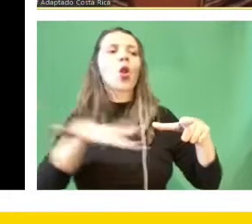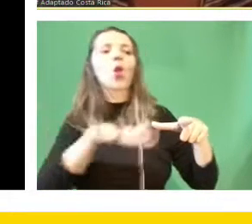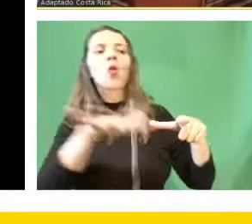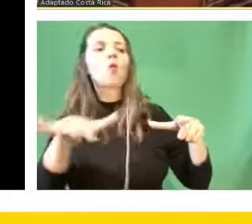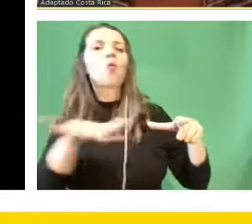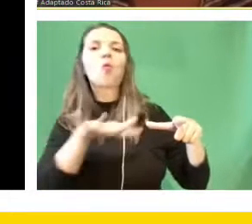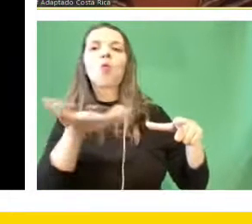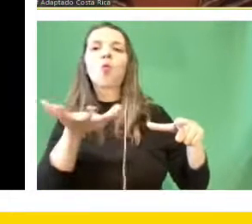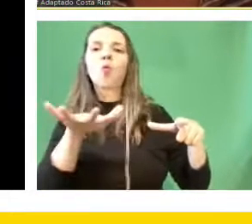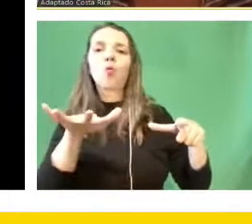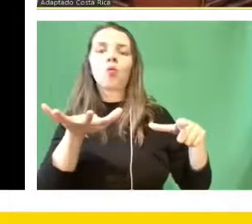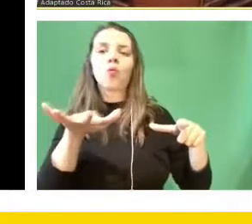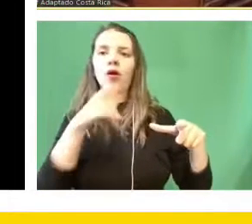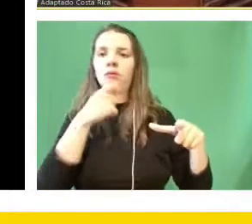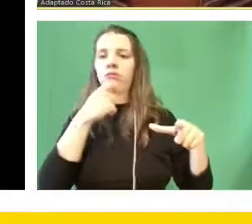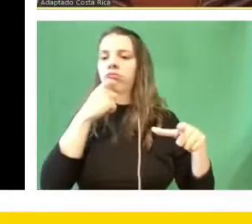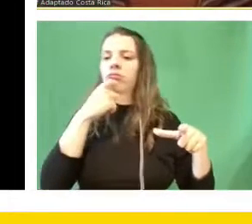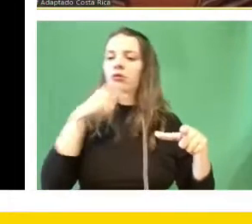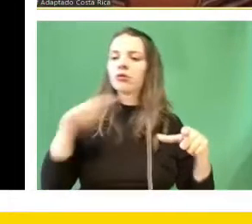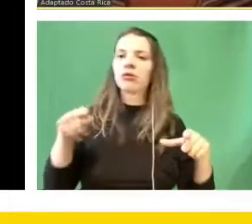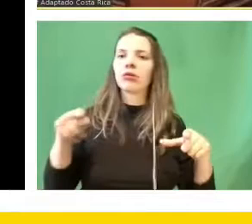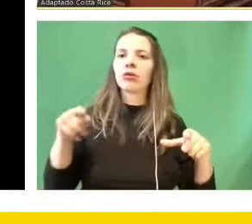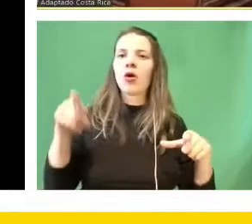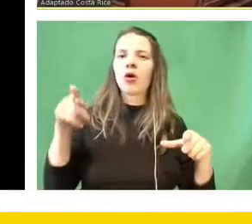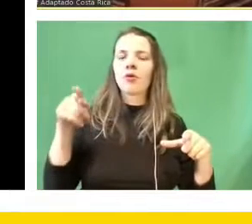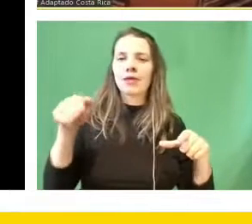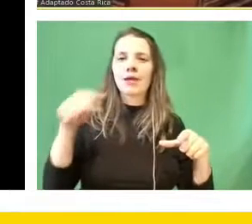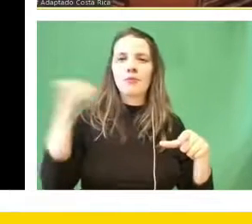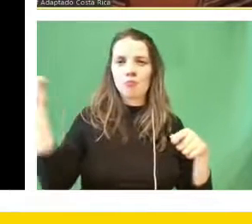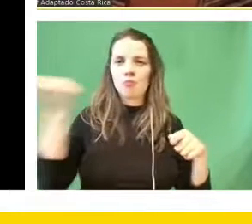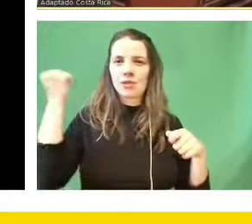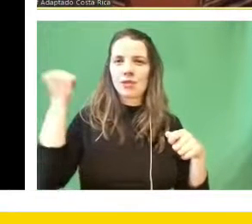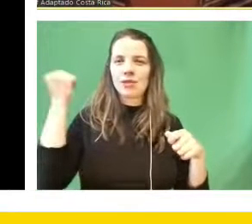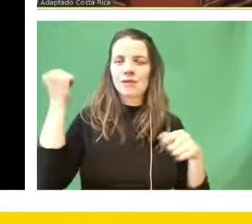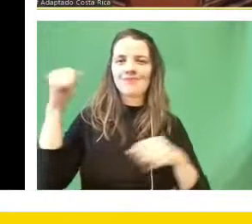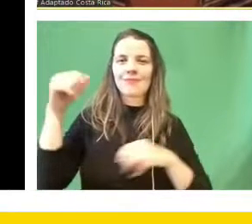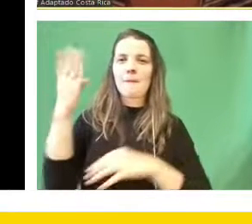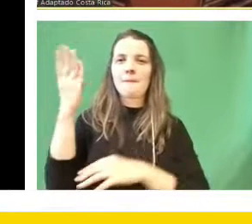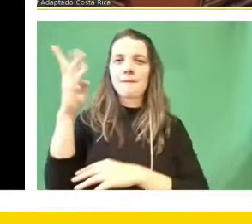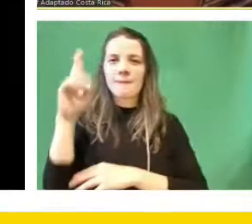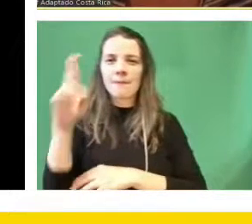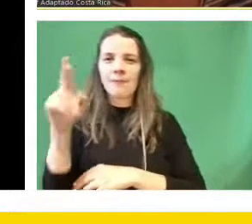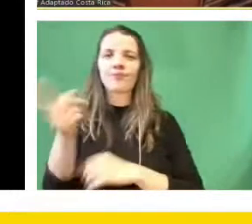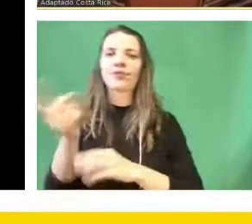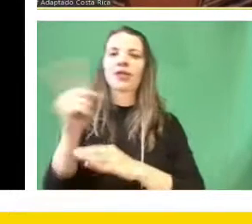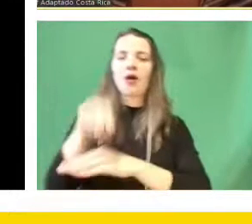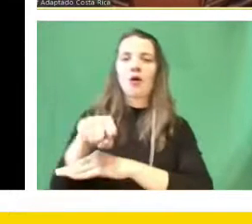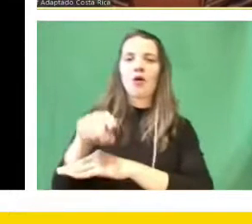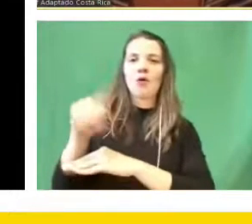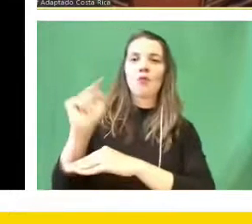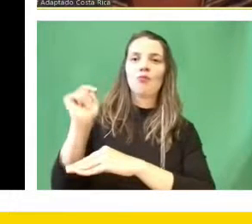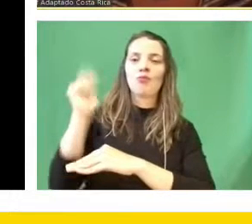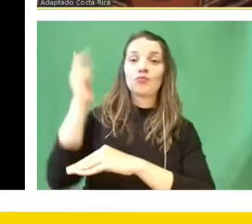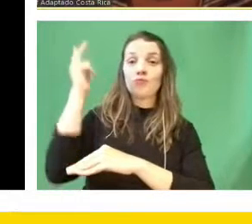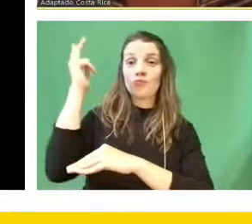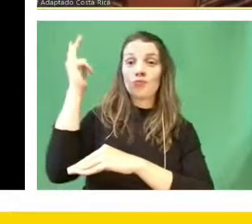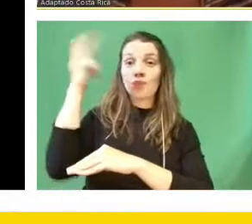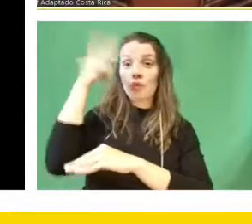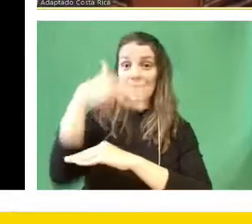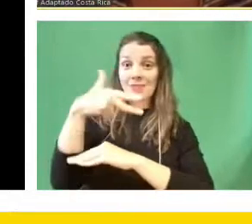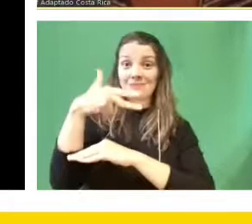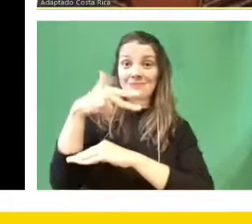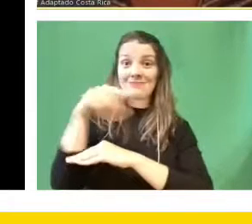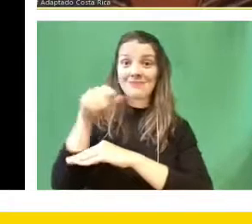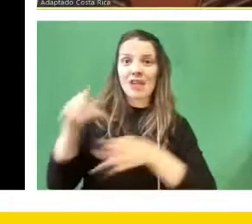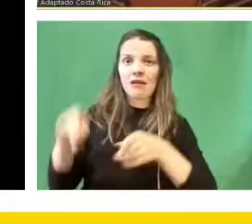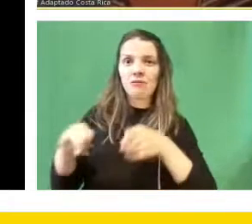lote o un hotel o un restaurante, que brinde la conexión a agua potable, a electricidad y a un tanque séptico para